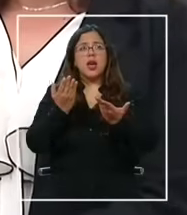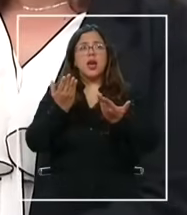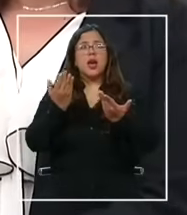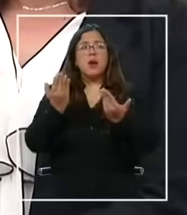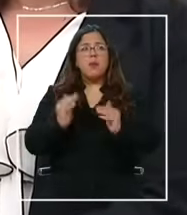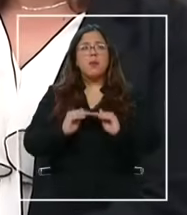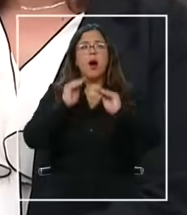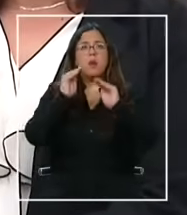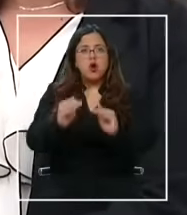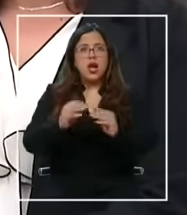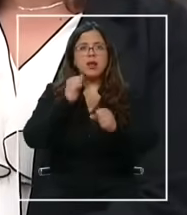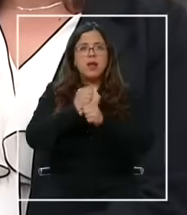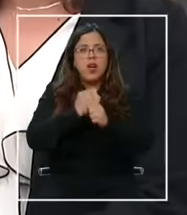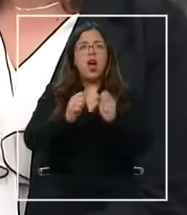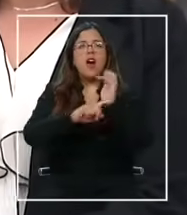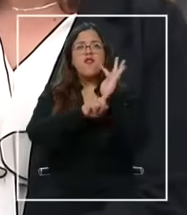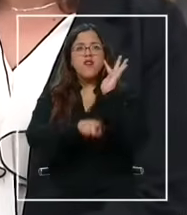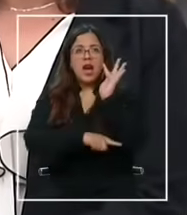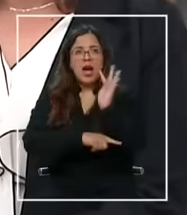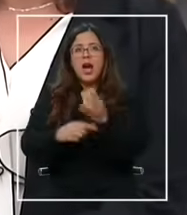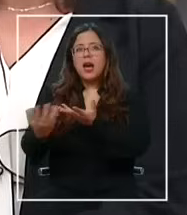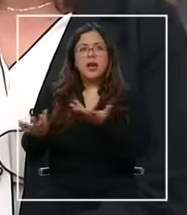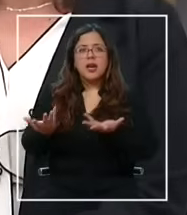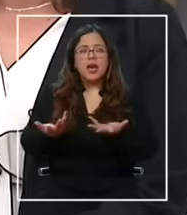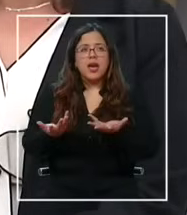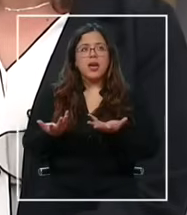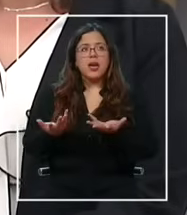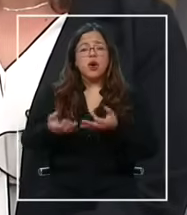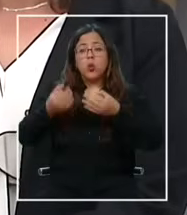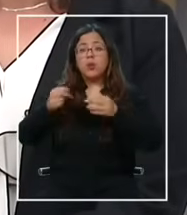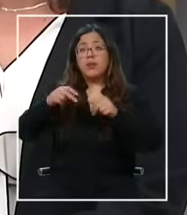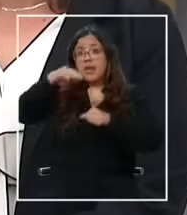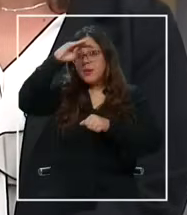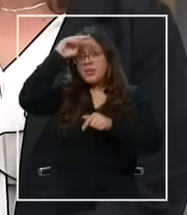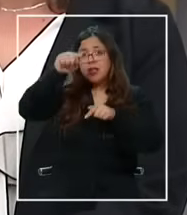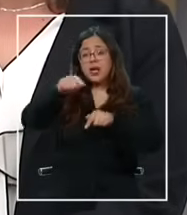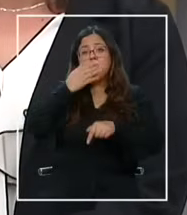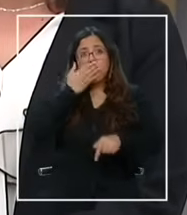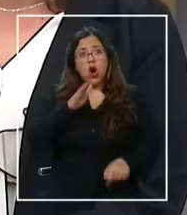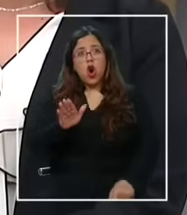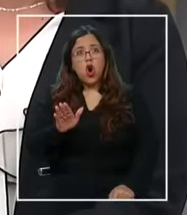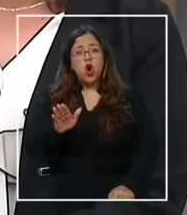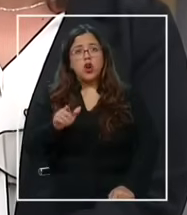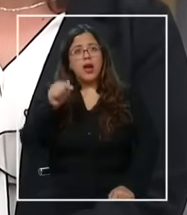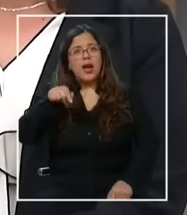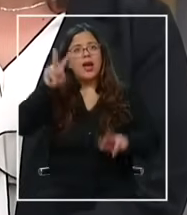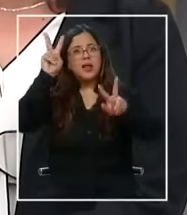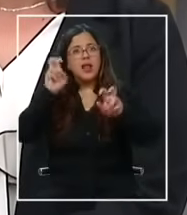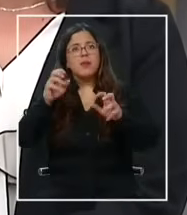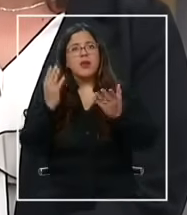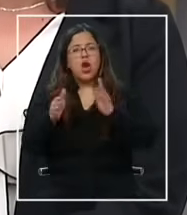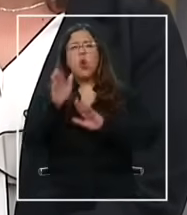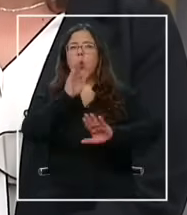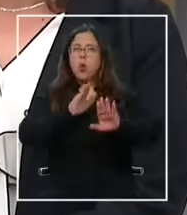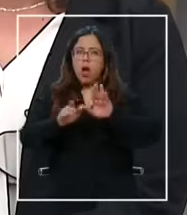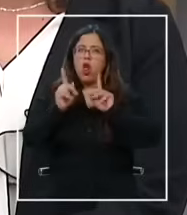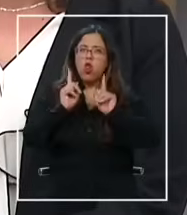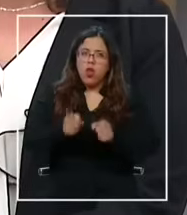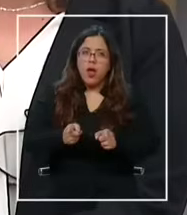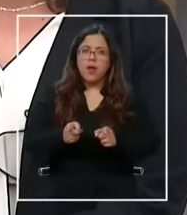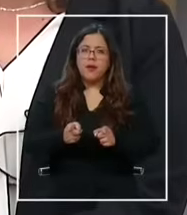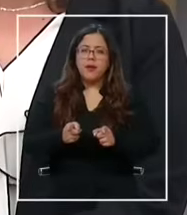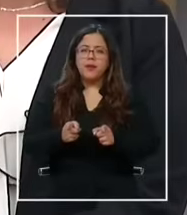está haciendo la fiscalía porque nos parece a la luz de la experiencia que es mejor en estos casos ser cautelosos